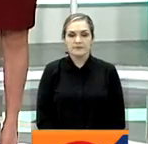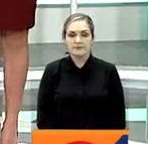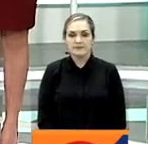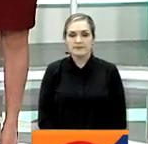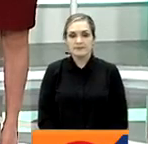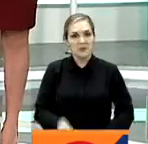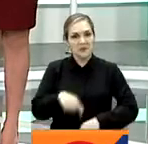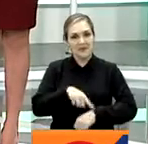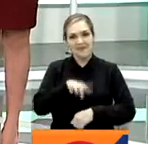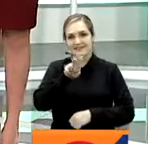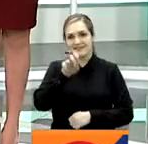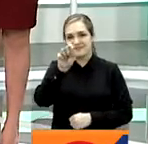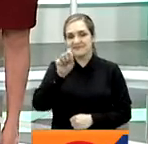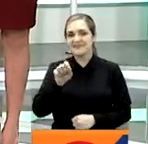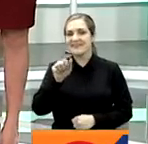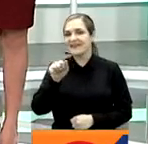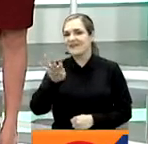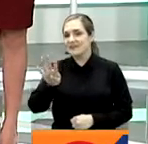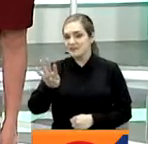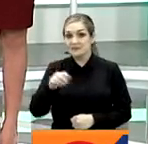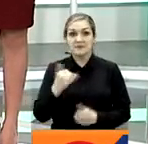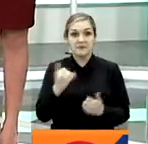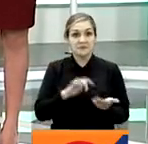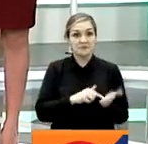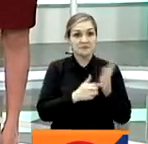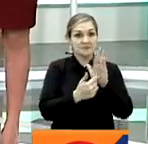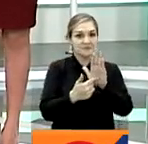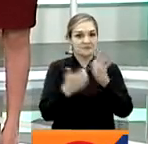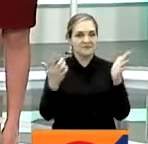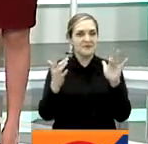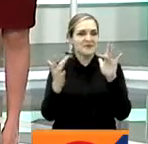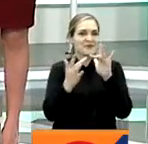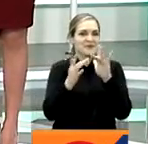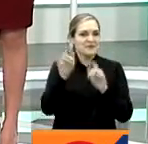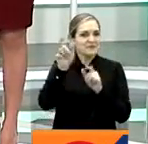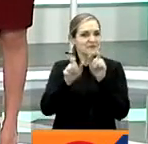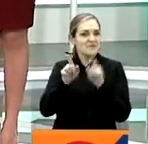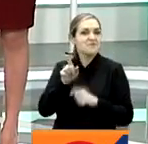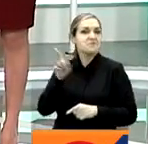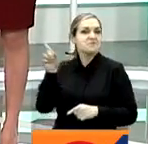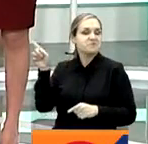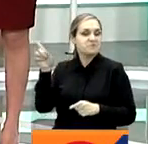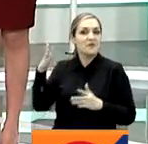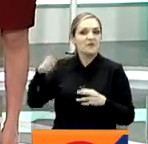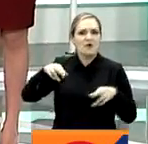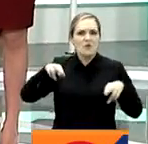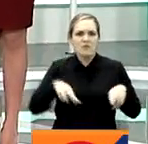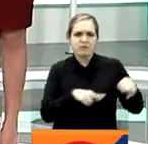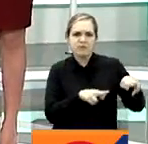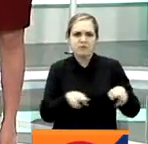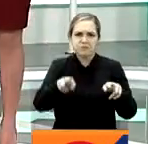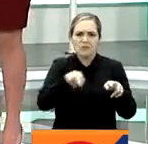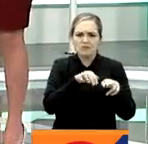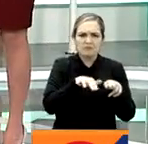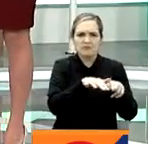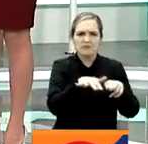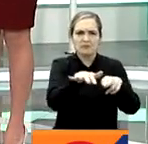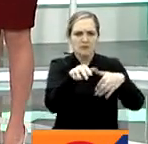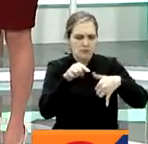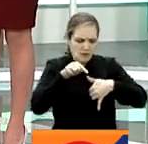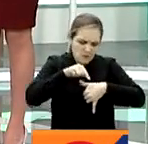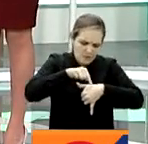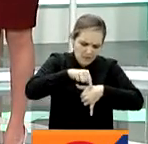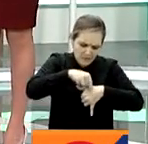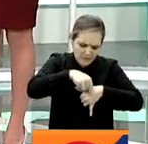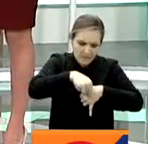Y a las 7 y 14 minutos es momento de conectarnos con nuestros compañeros que se encuentran haciendo la ruta del Magdalena, Daniela Caballero y